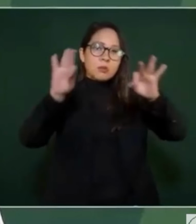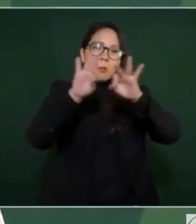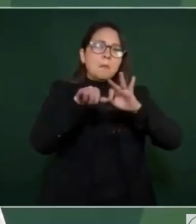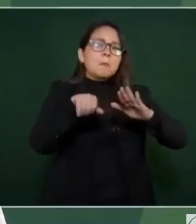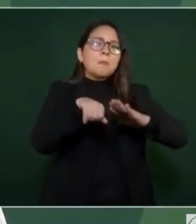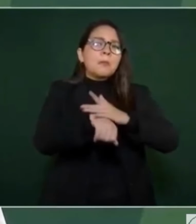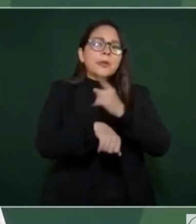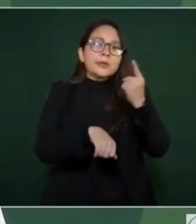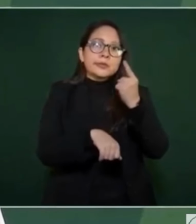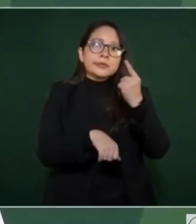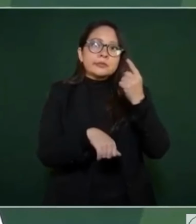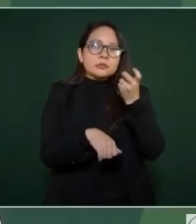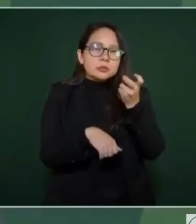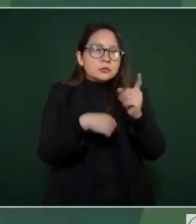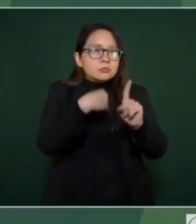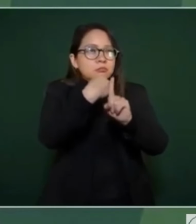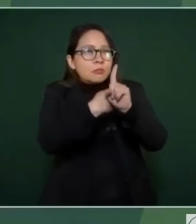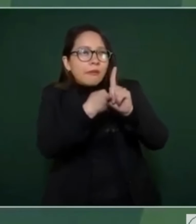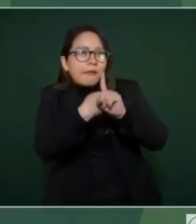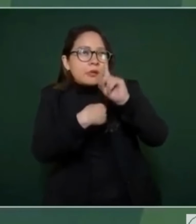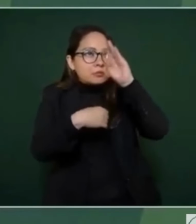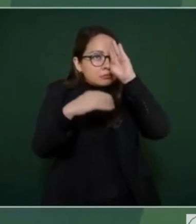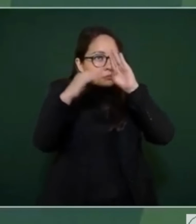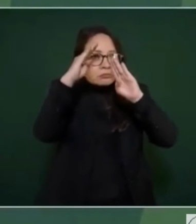se previene